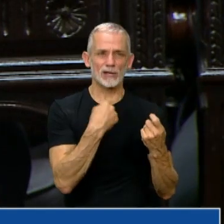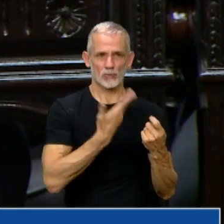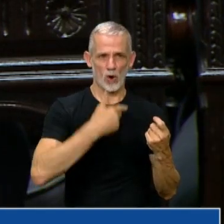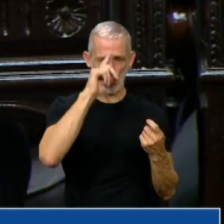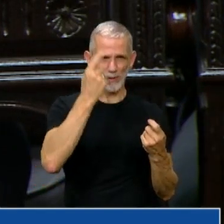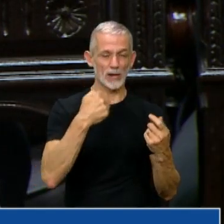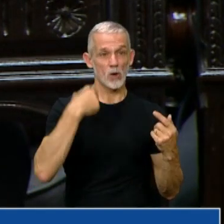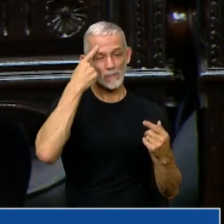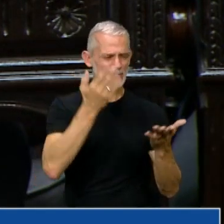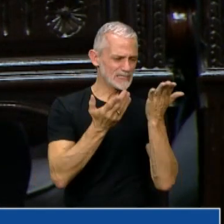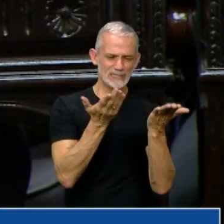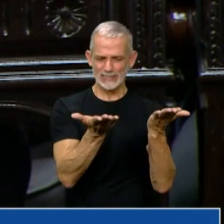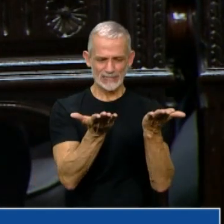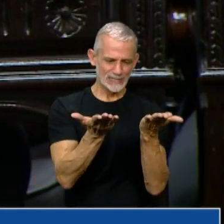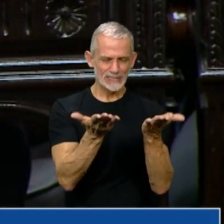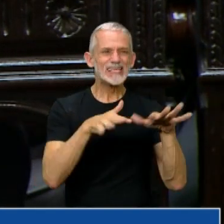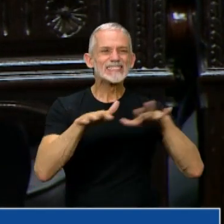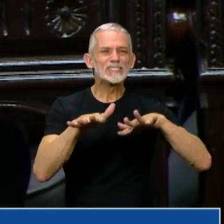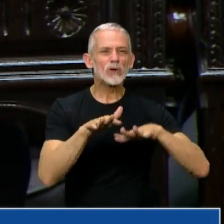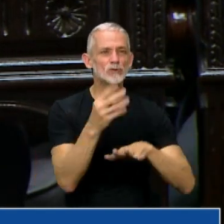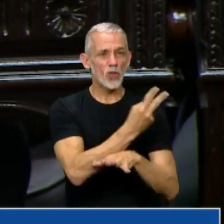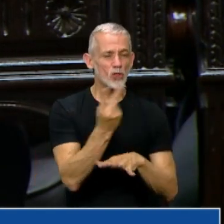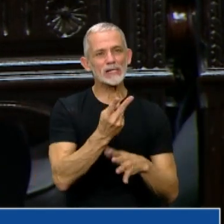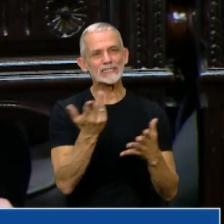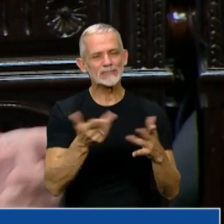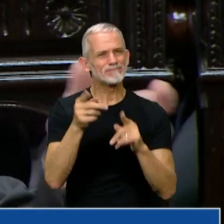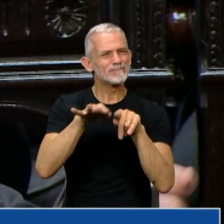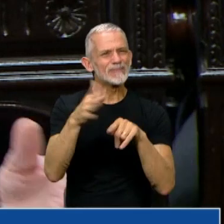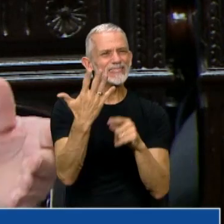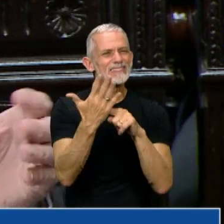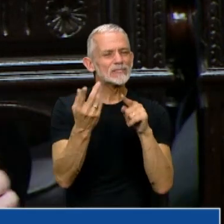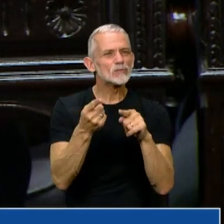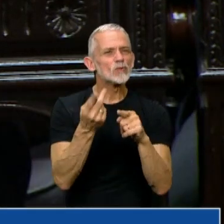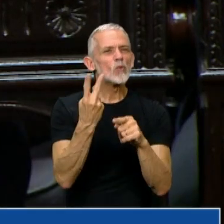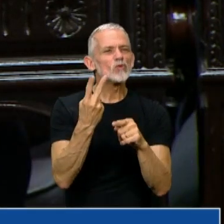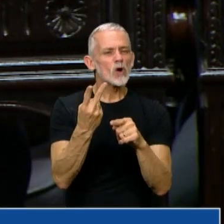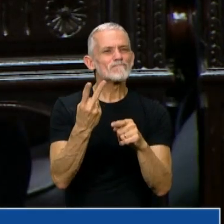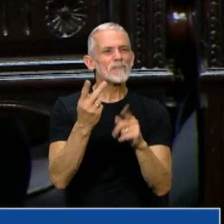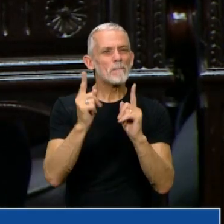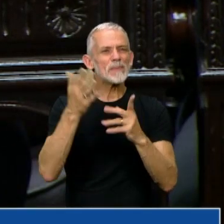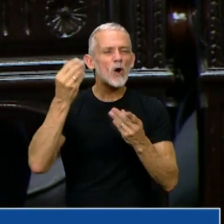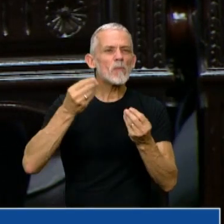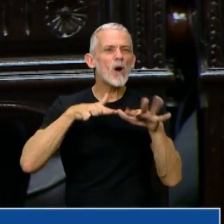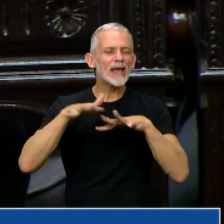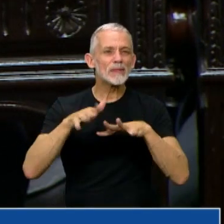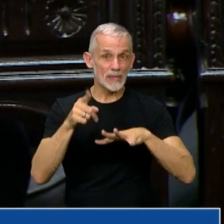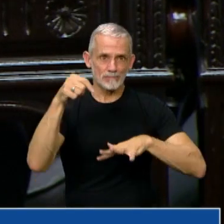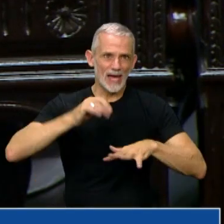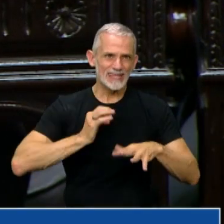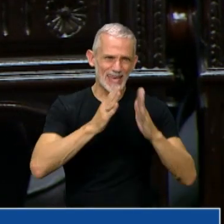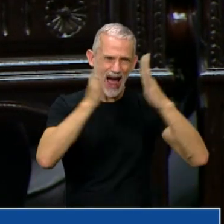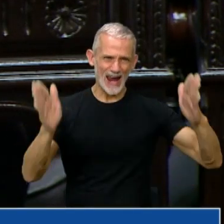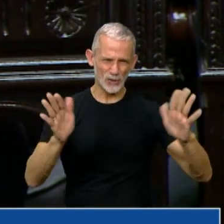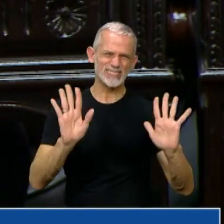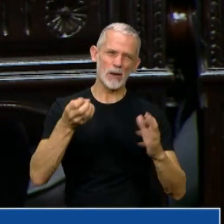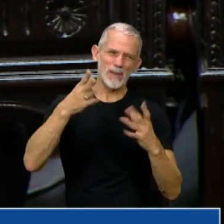el segundo escenario toma los parámetros con los que ha funcionado la actividad en este año y